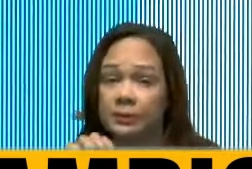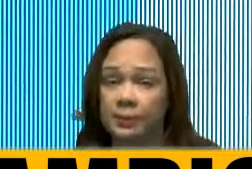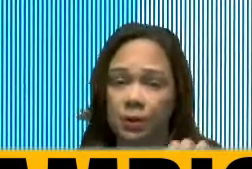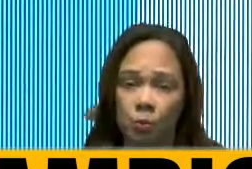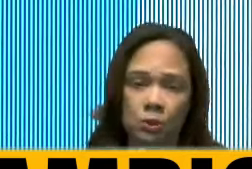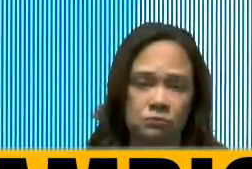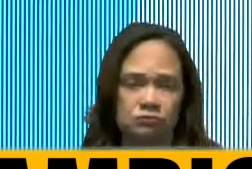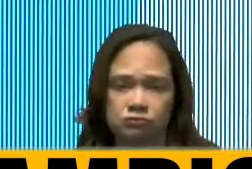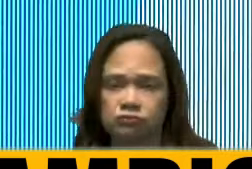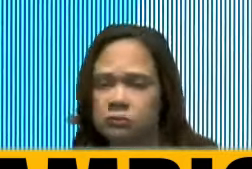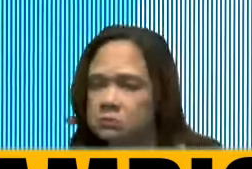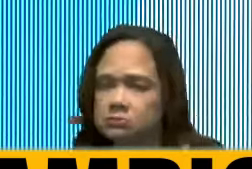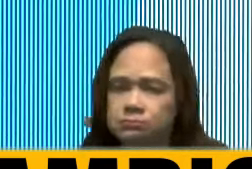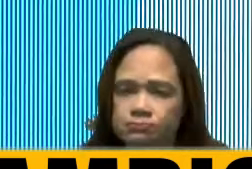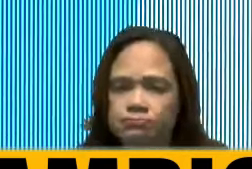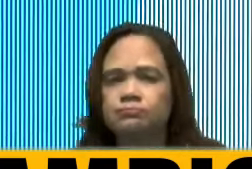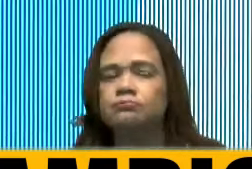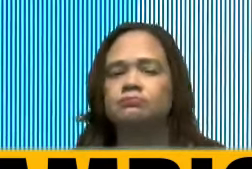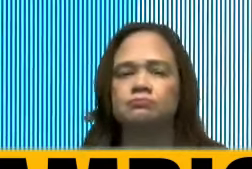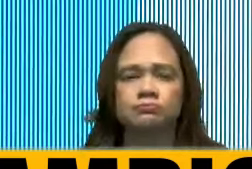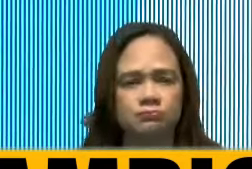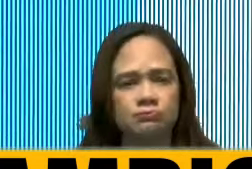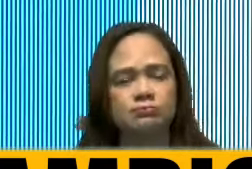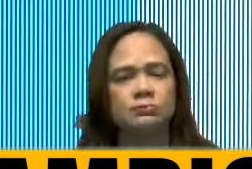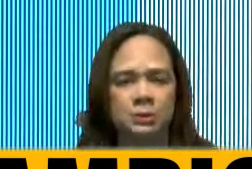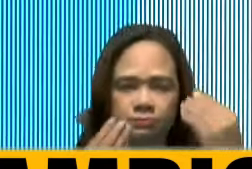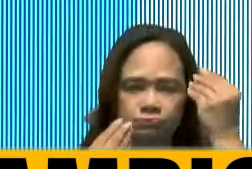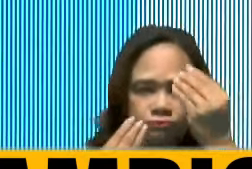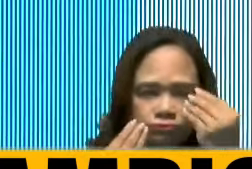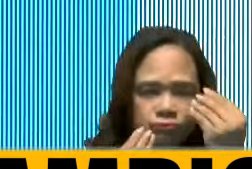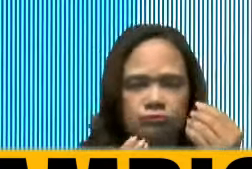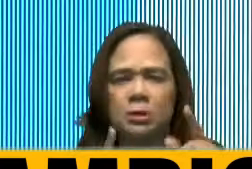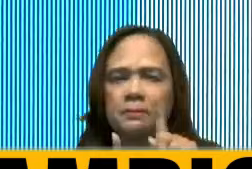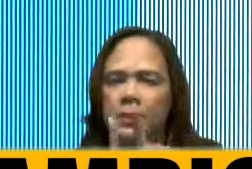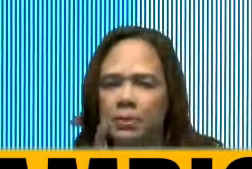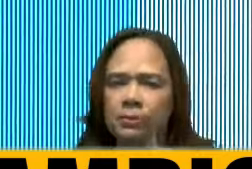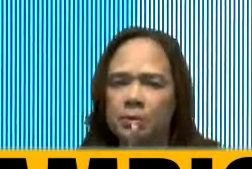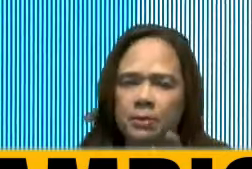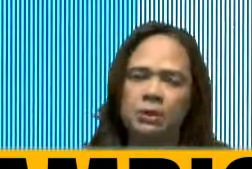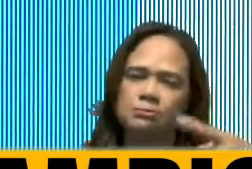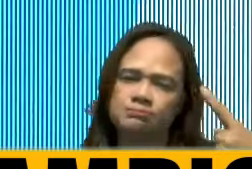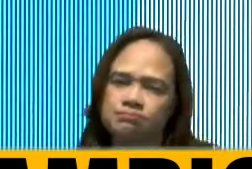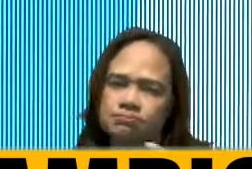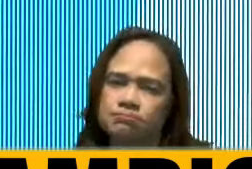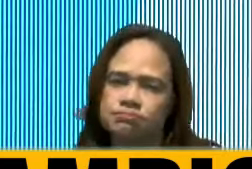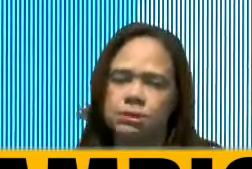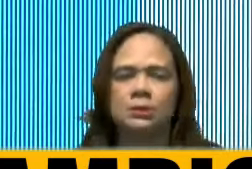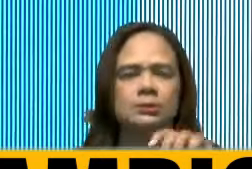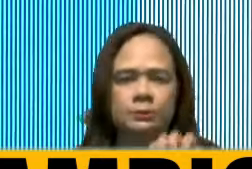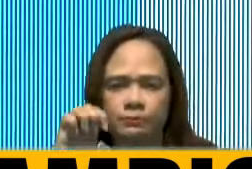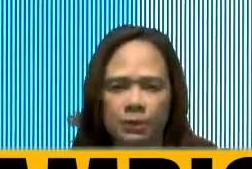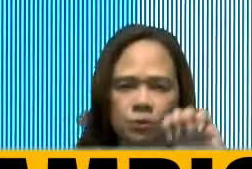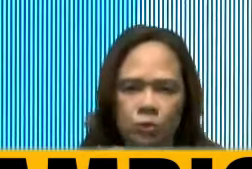después de muchos meses de consultas de trabajo de